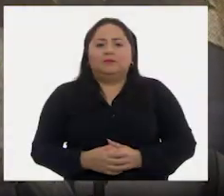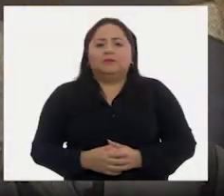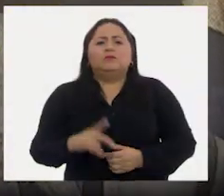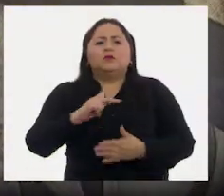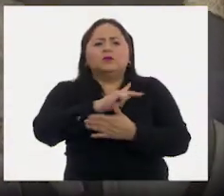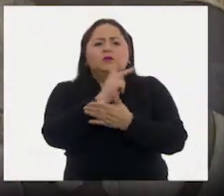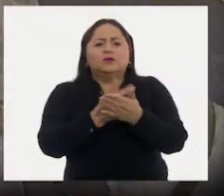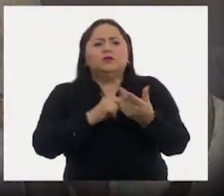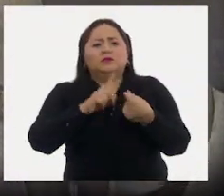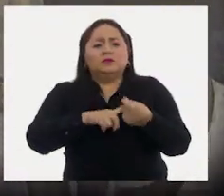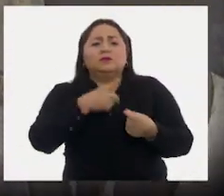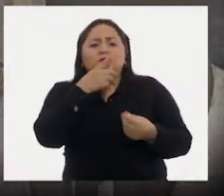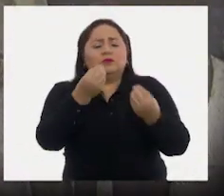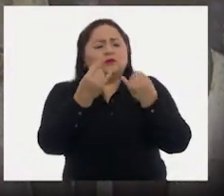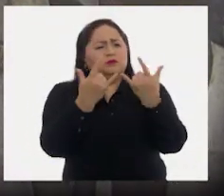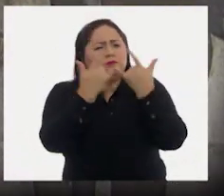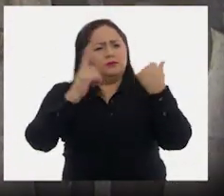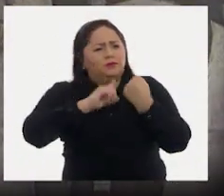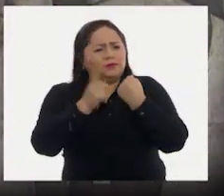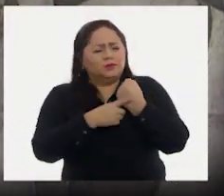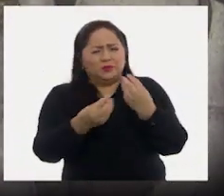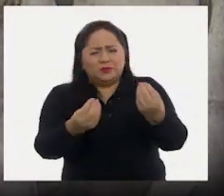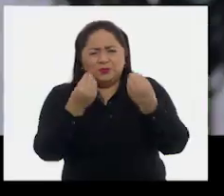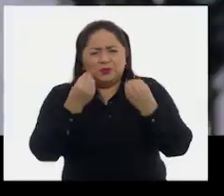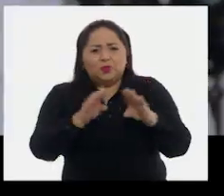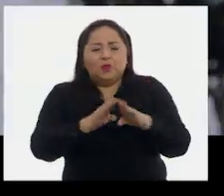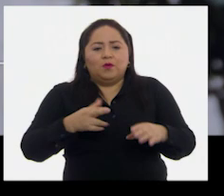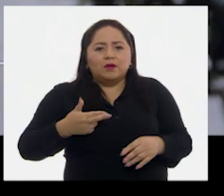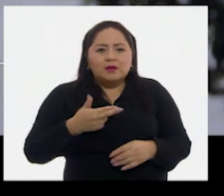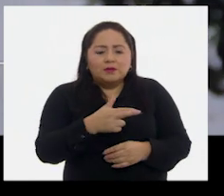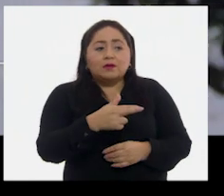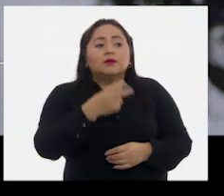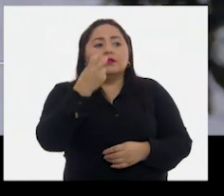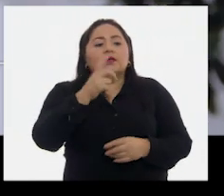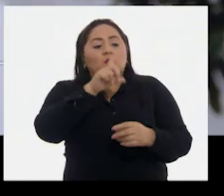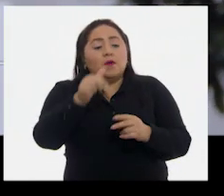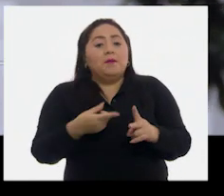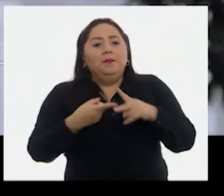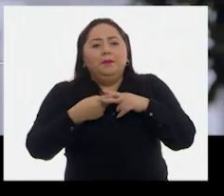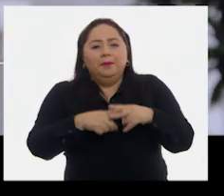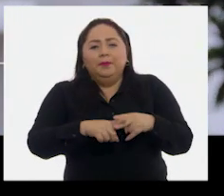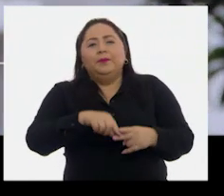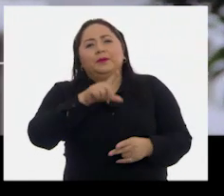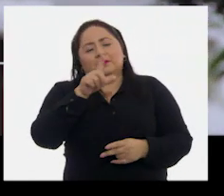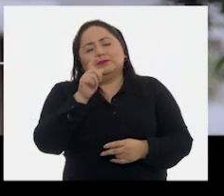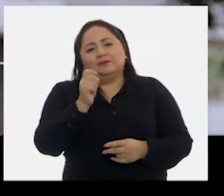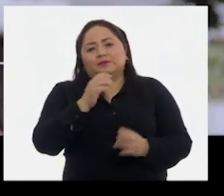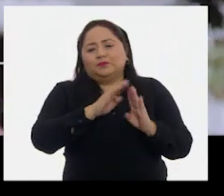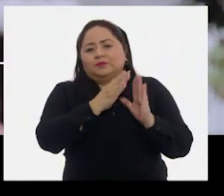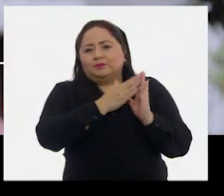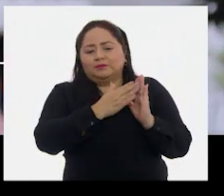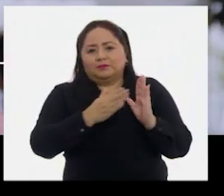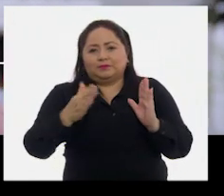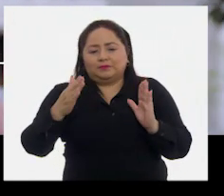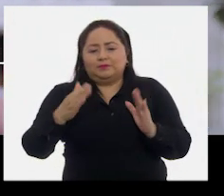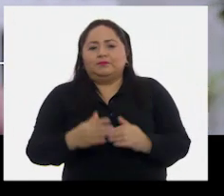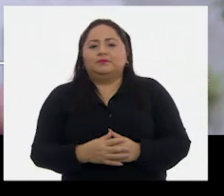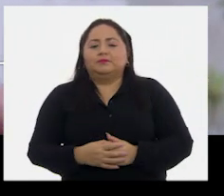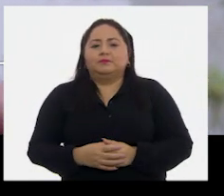Donde se narran muchas historias que fluyen como ríos y que empiezan a converger para